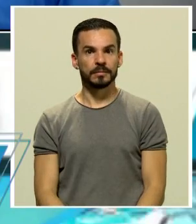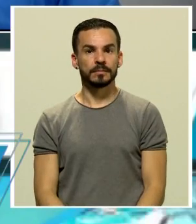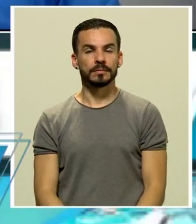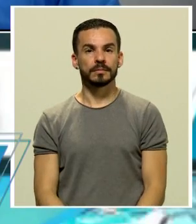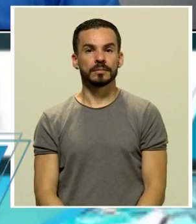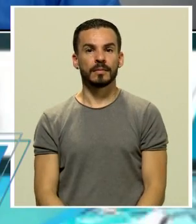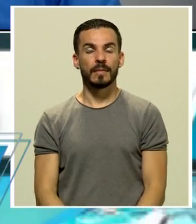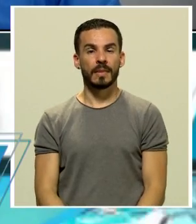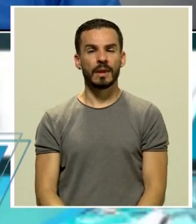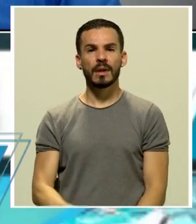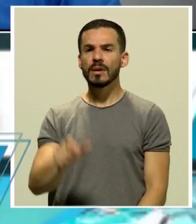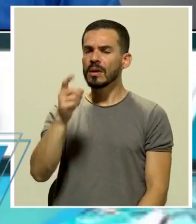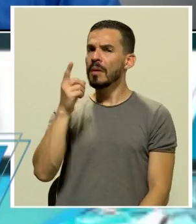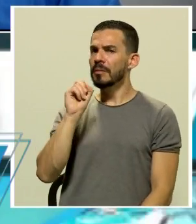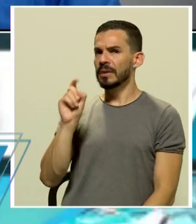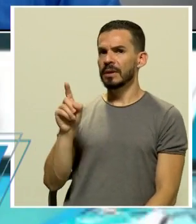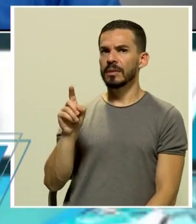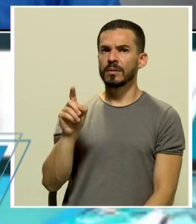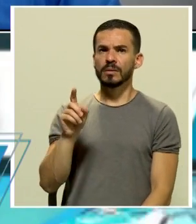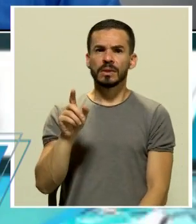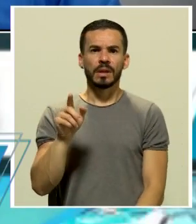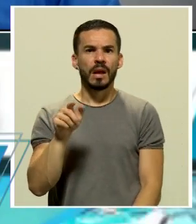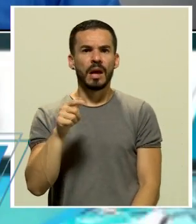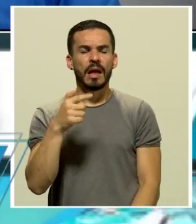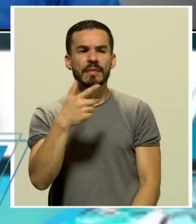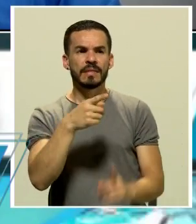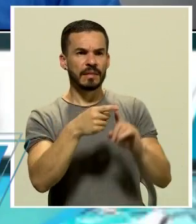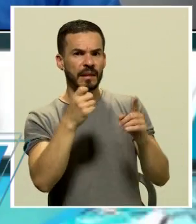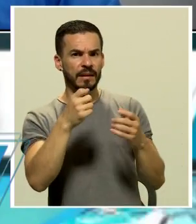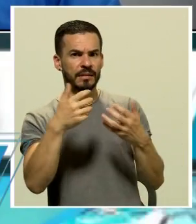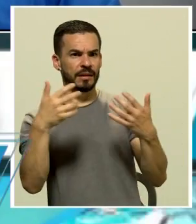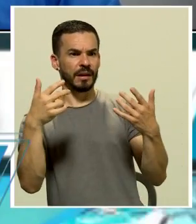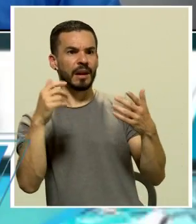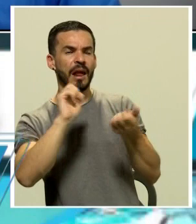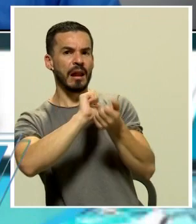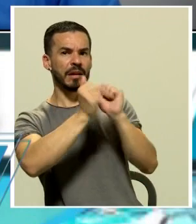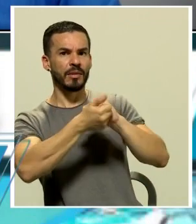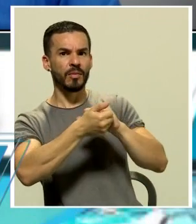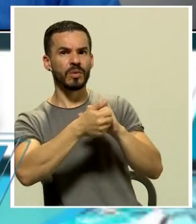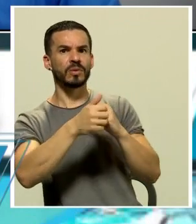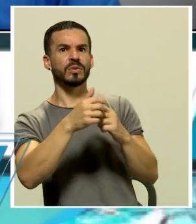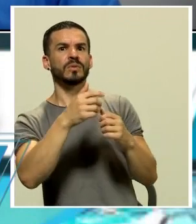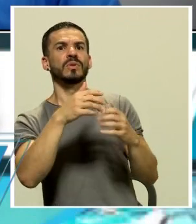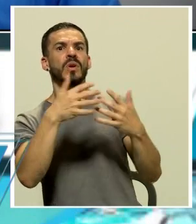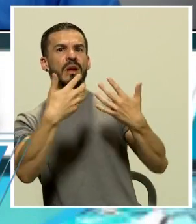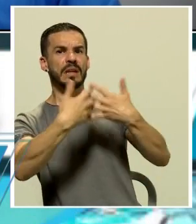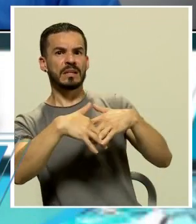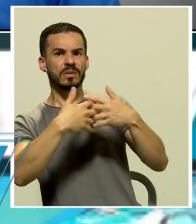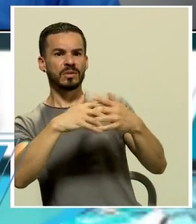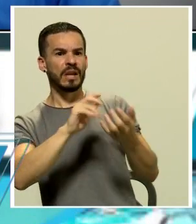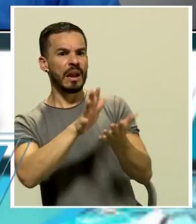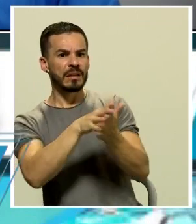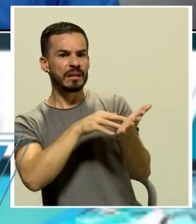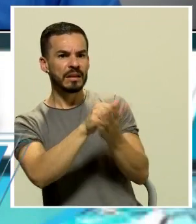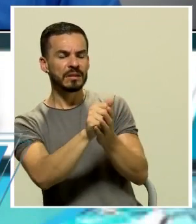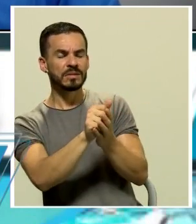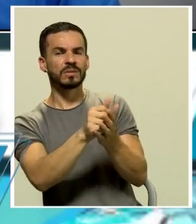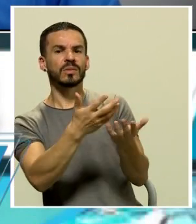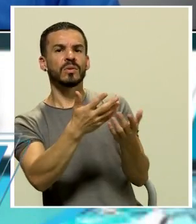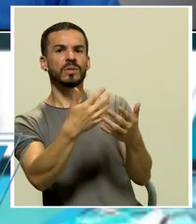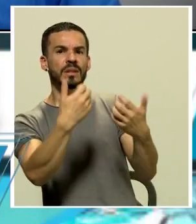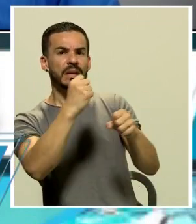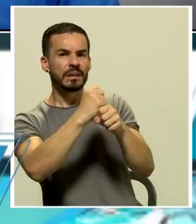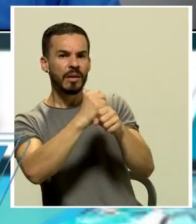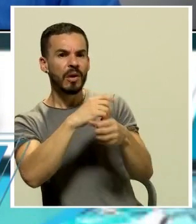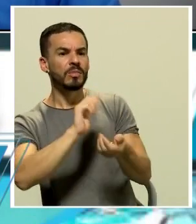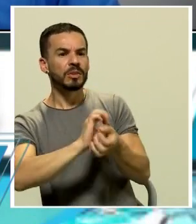Don Roberto, desde la revolución industrial, la tecnología destruye empleos y luego los reemplaza por otros